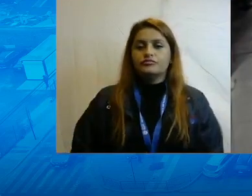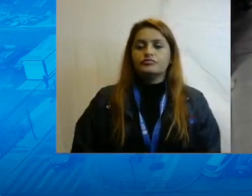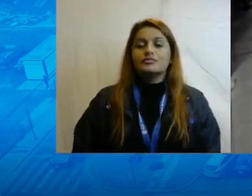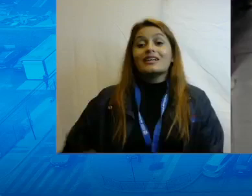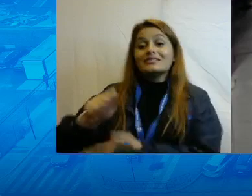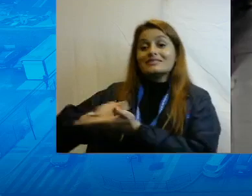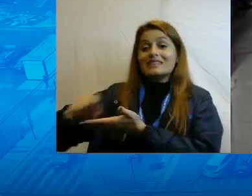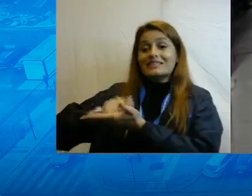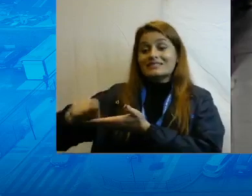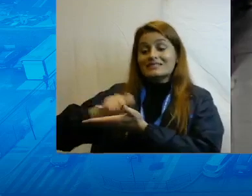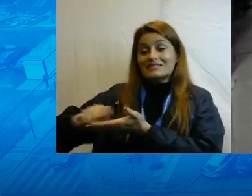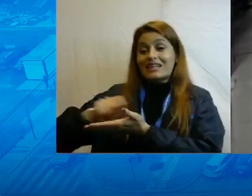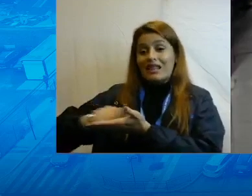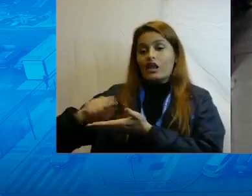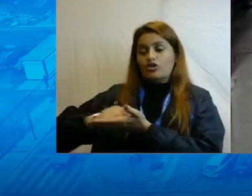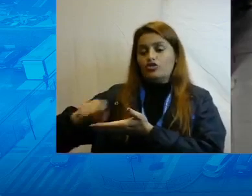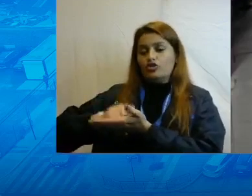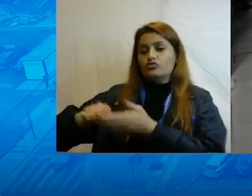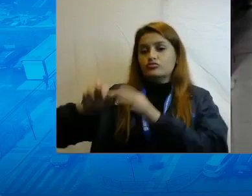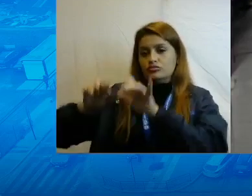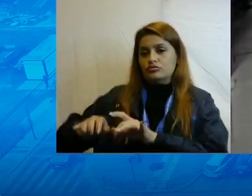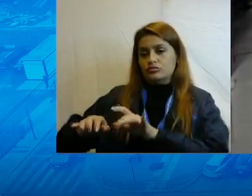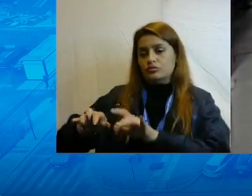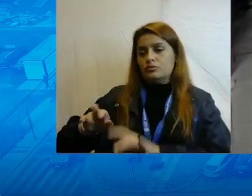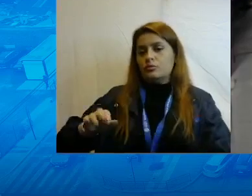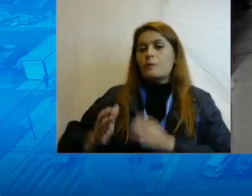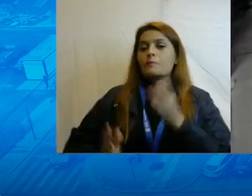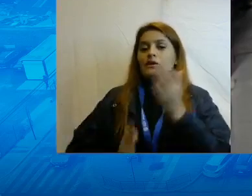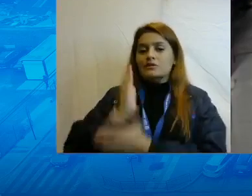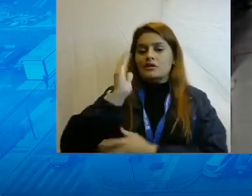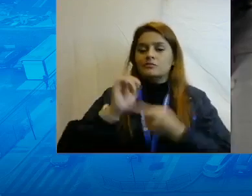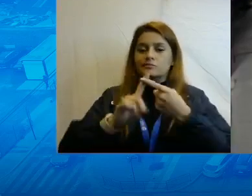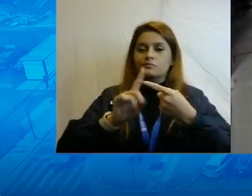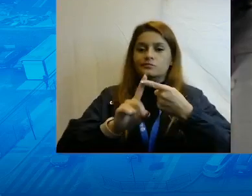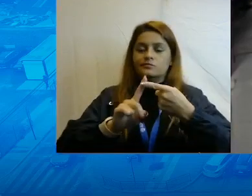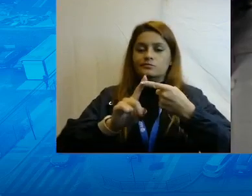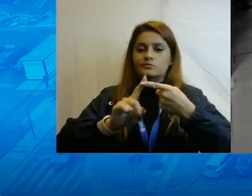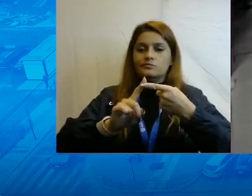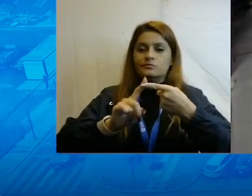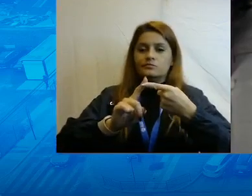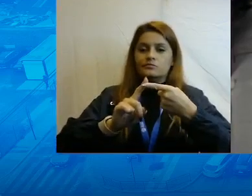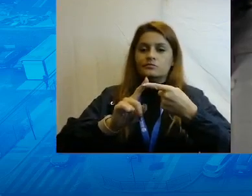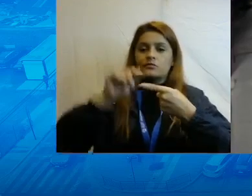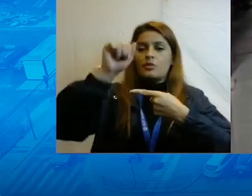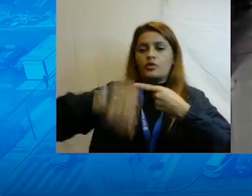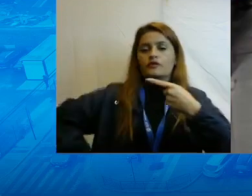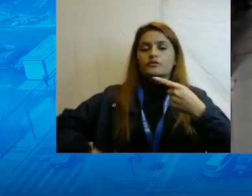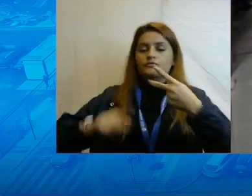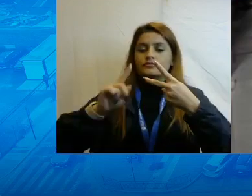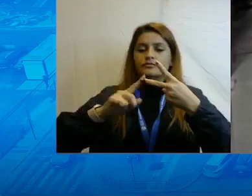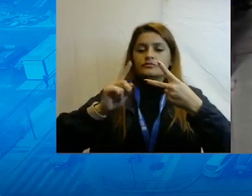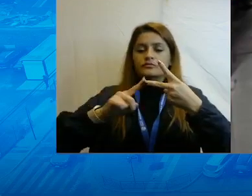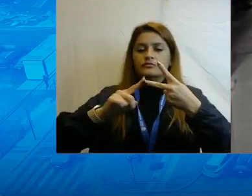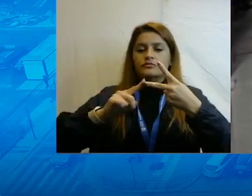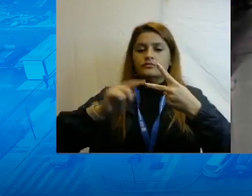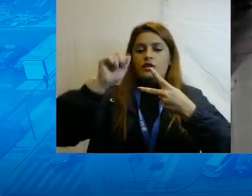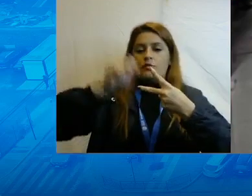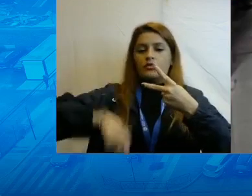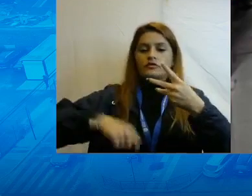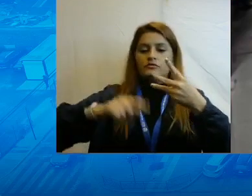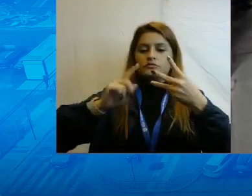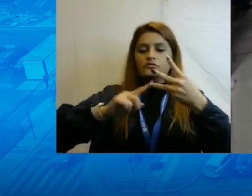Secretario. Procede entonces la votación. Señor Martínez. Apruebo. Señor Domínguez.